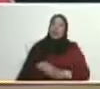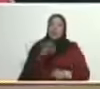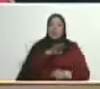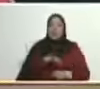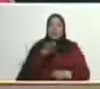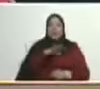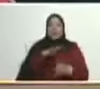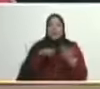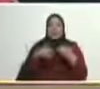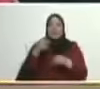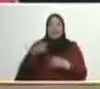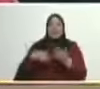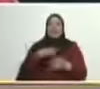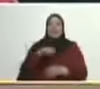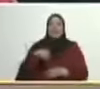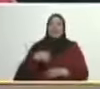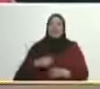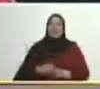Y